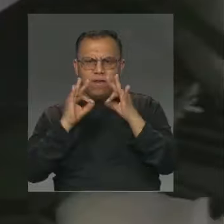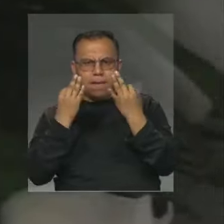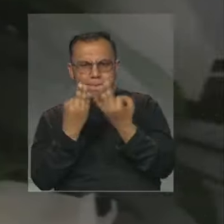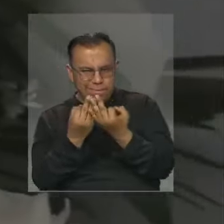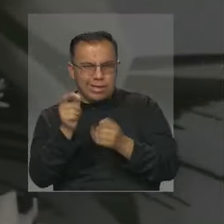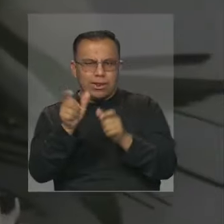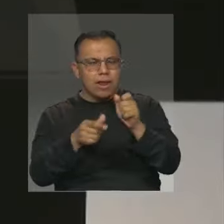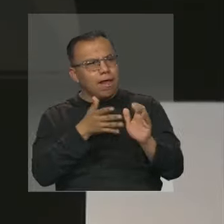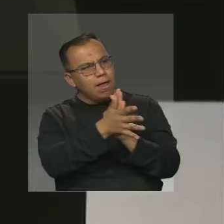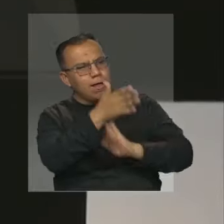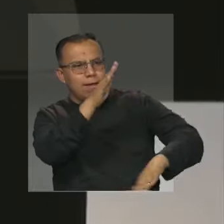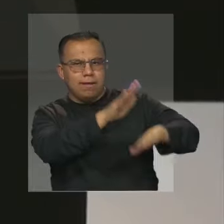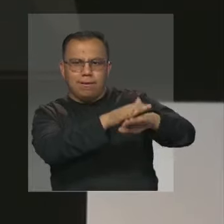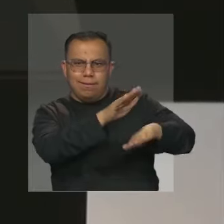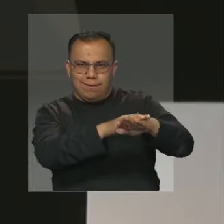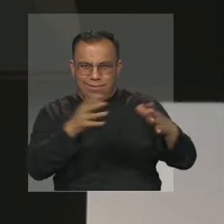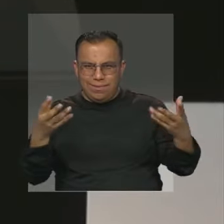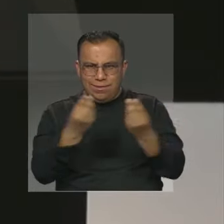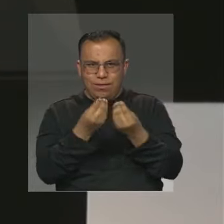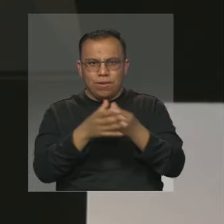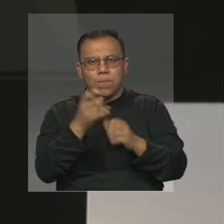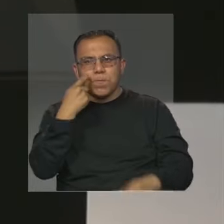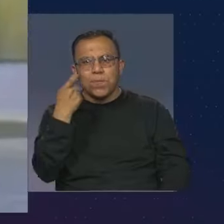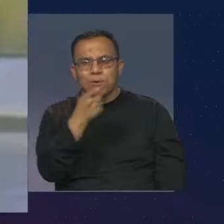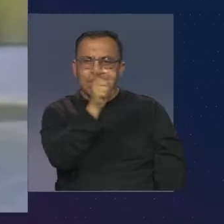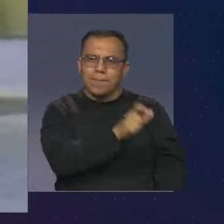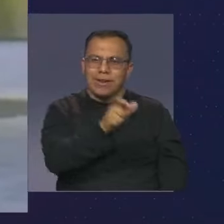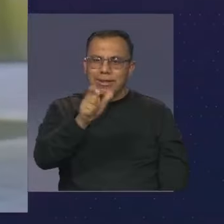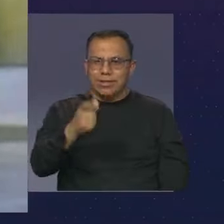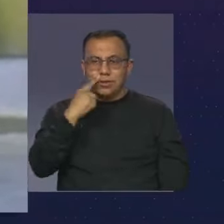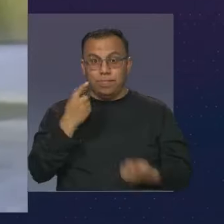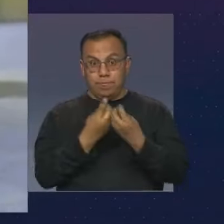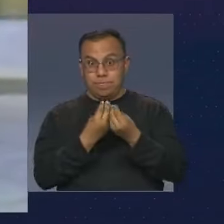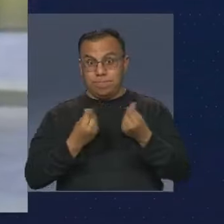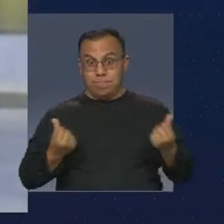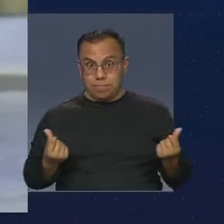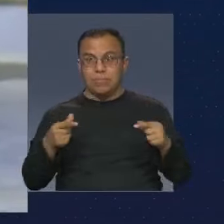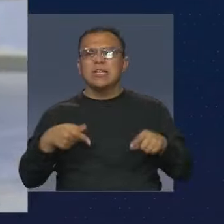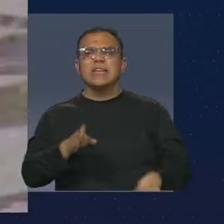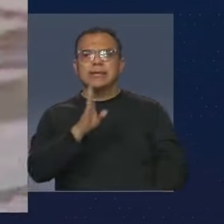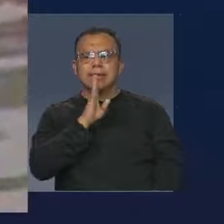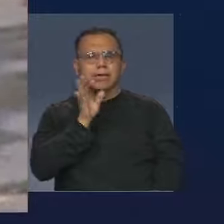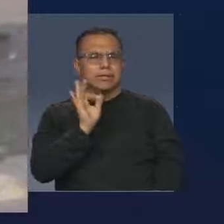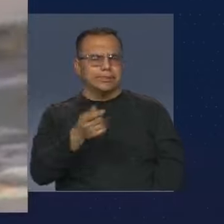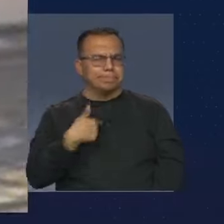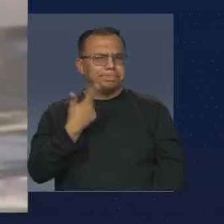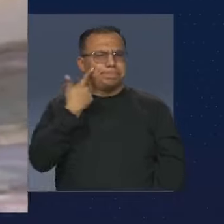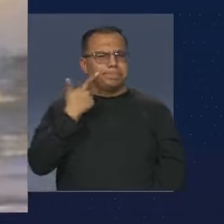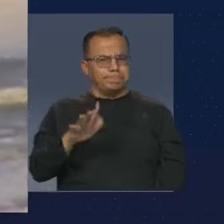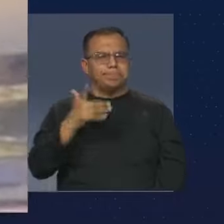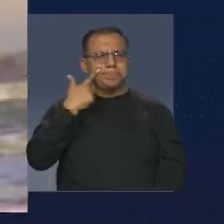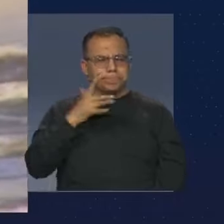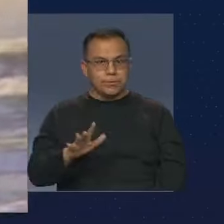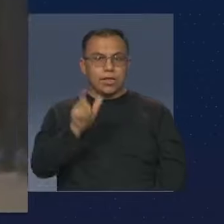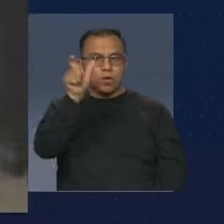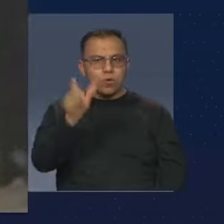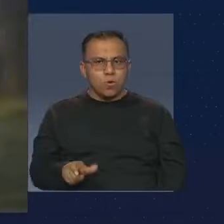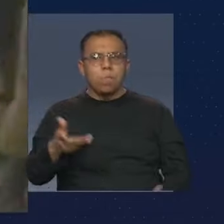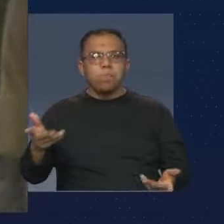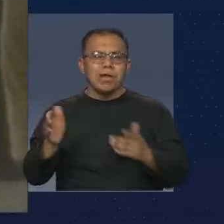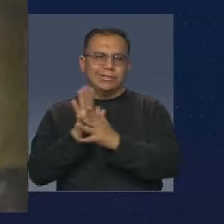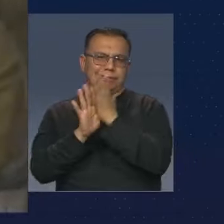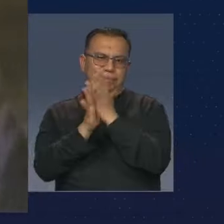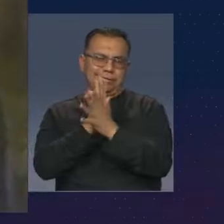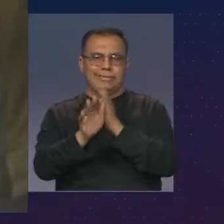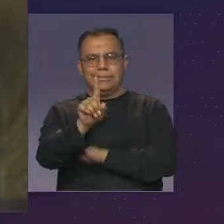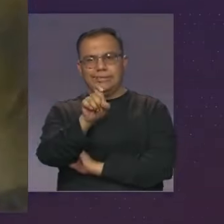familiares hicieran la solicitud ante la unidad de búsqueda de personas dadas por desaparecidas, quienes siempre sospecharon de la presencia de Cuervo en el centro